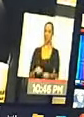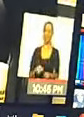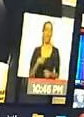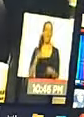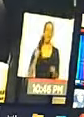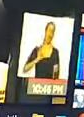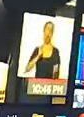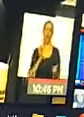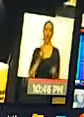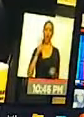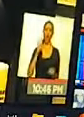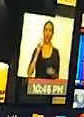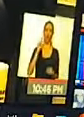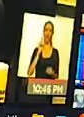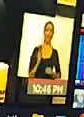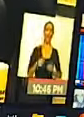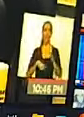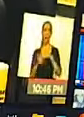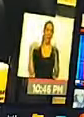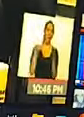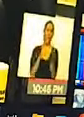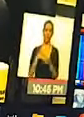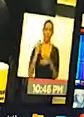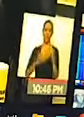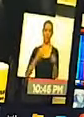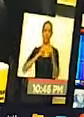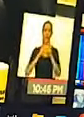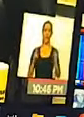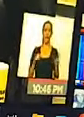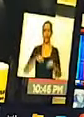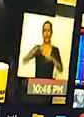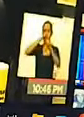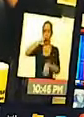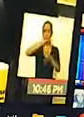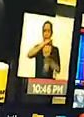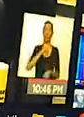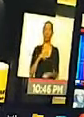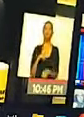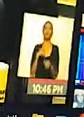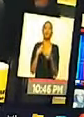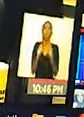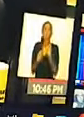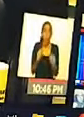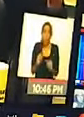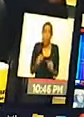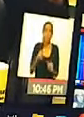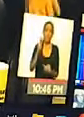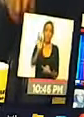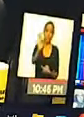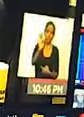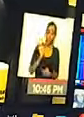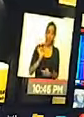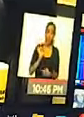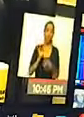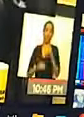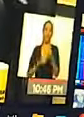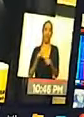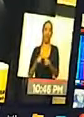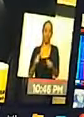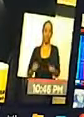las FARC y entonces vamos a ir contra el proceso de paz o vamos a bombardearlo. O sea, son mecanismos que se utilizan para tratar de levantar el